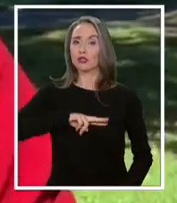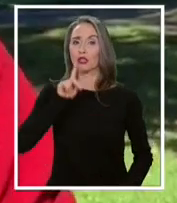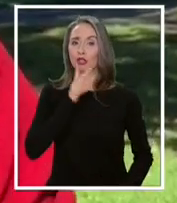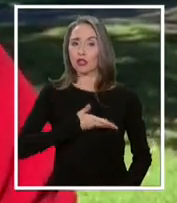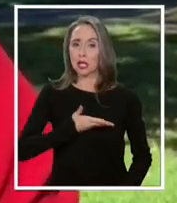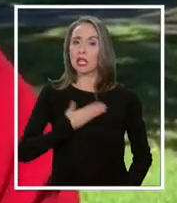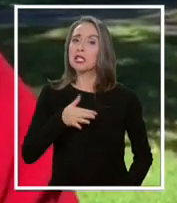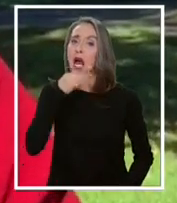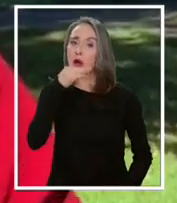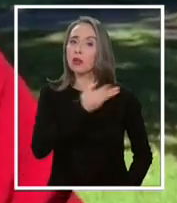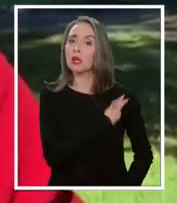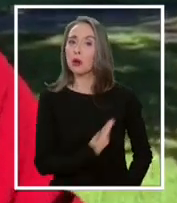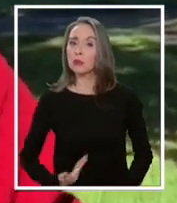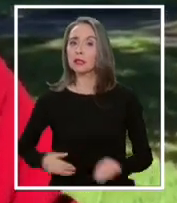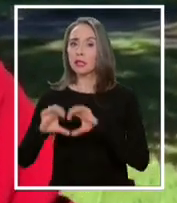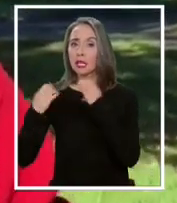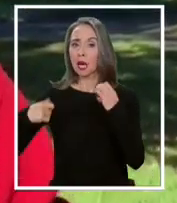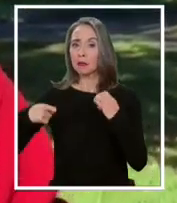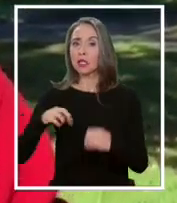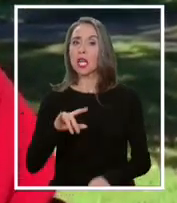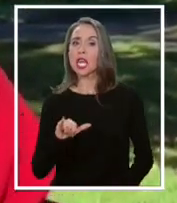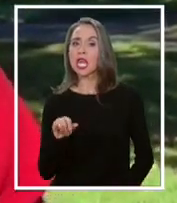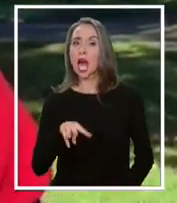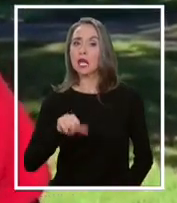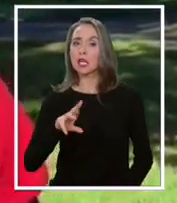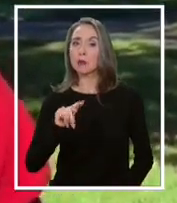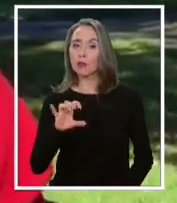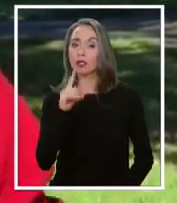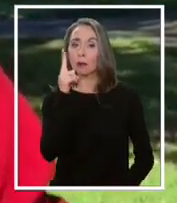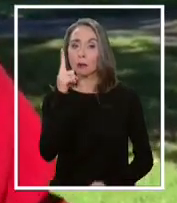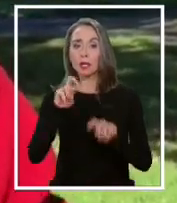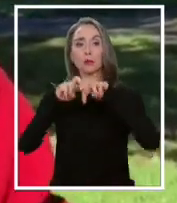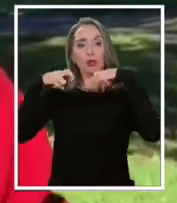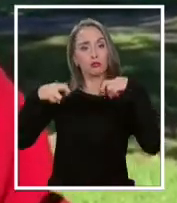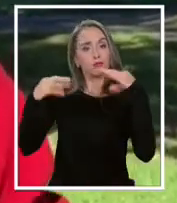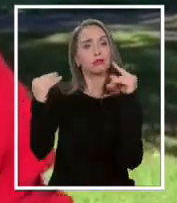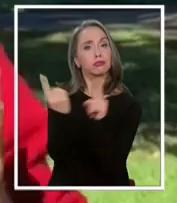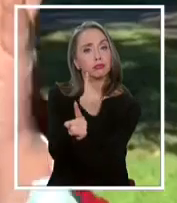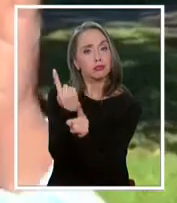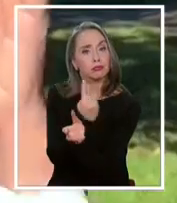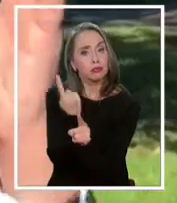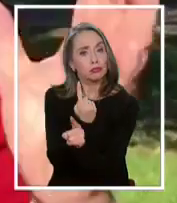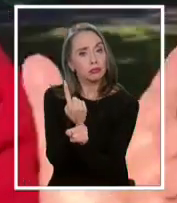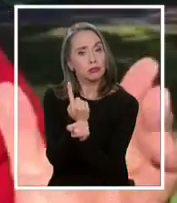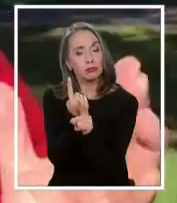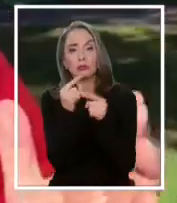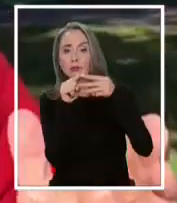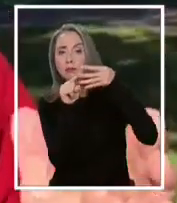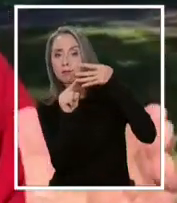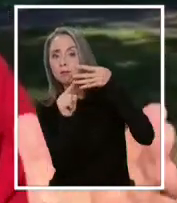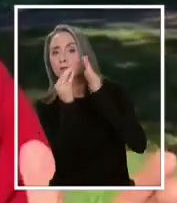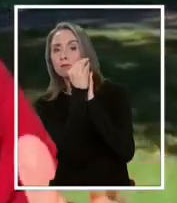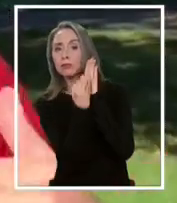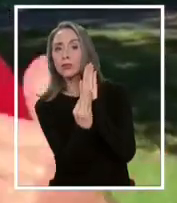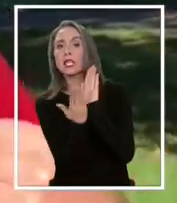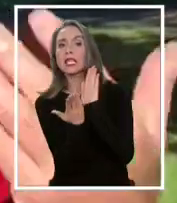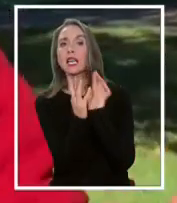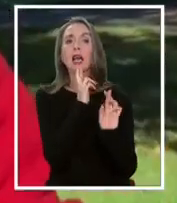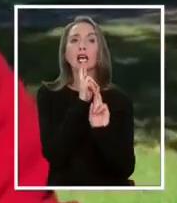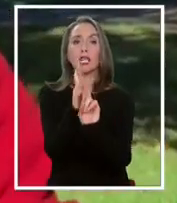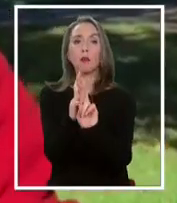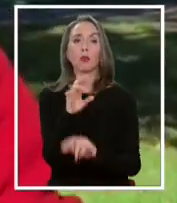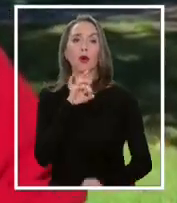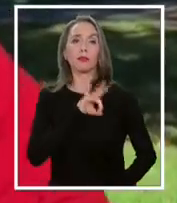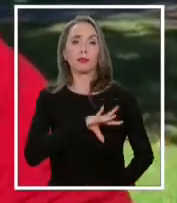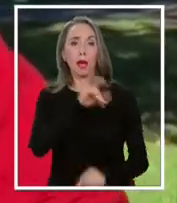y lo ha dicho la presidenta del senado llana provoste primero nos sentamos a conversar delineamos lo que debería ser una respuesta